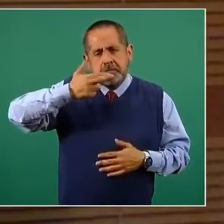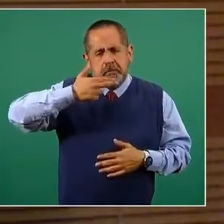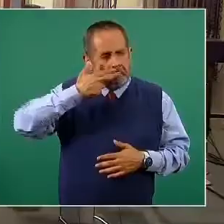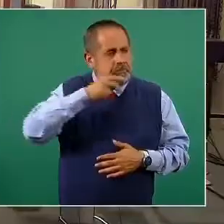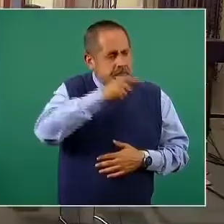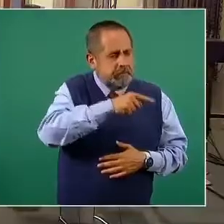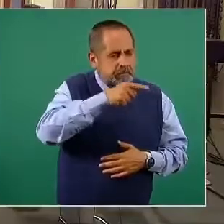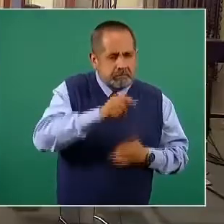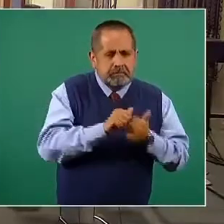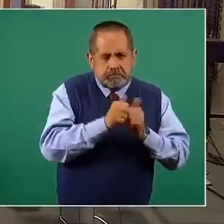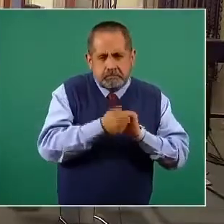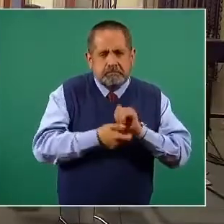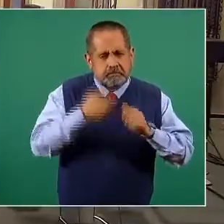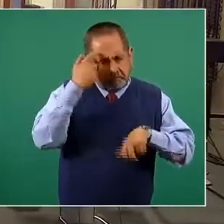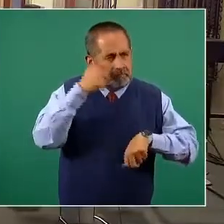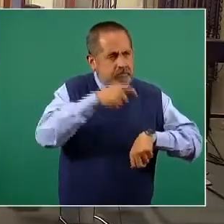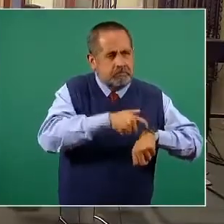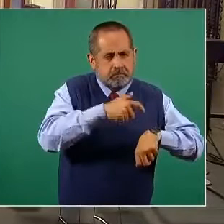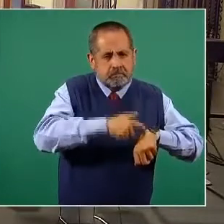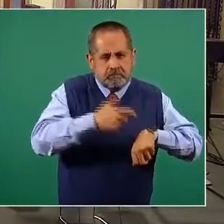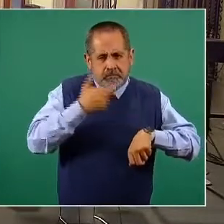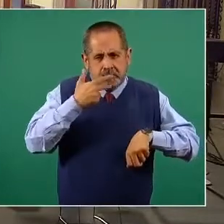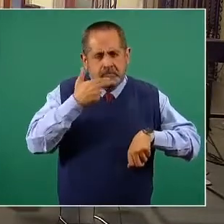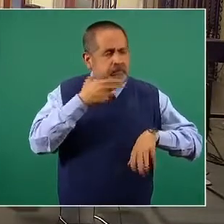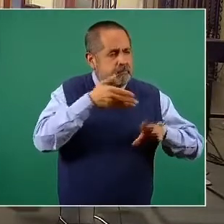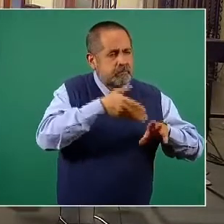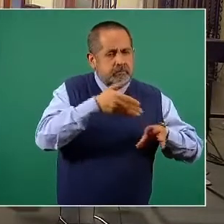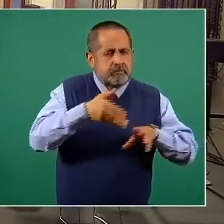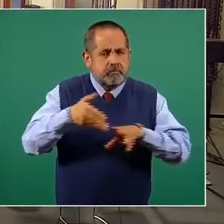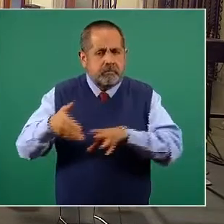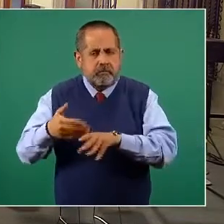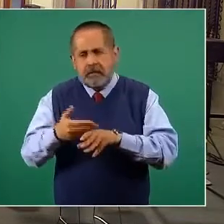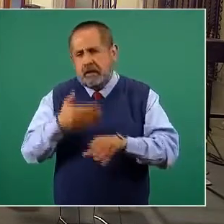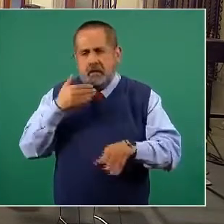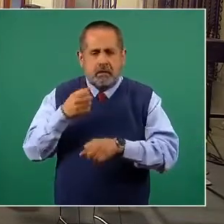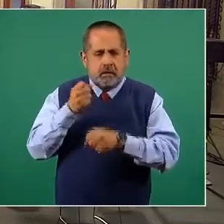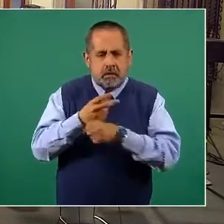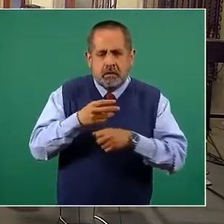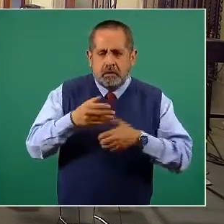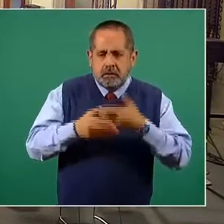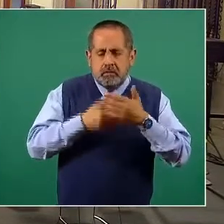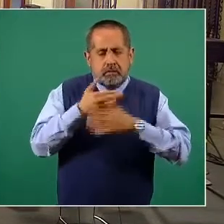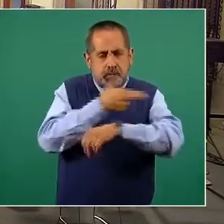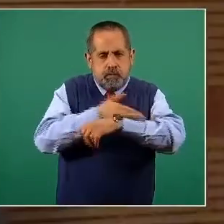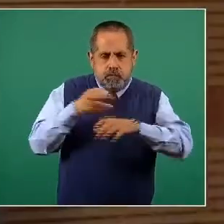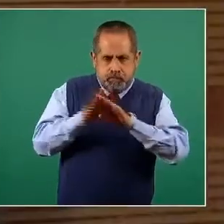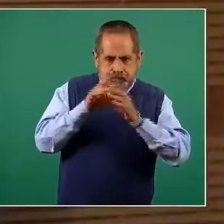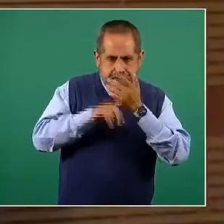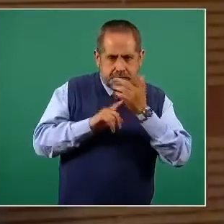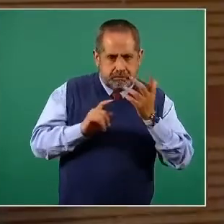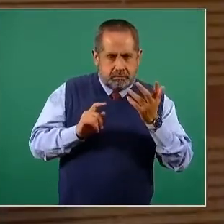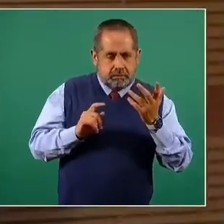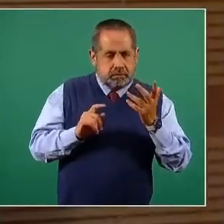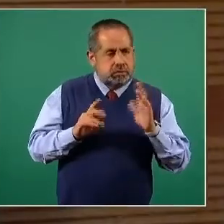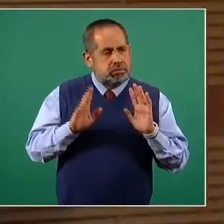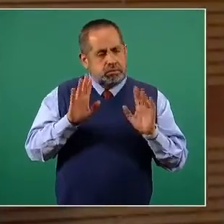poder programar mejor anticipación y continuar con el llamado a la